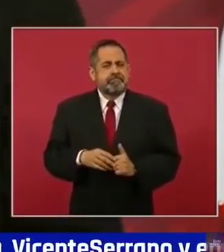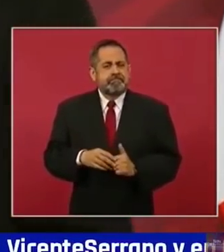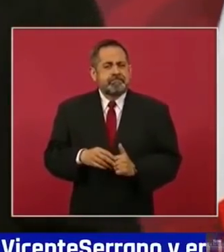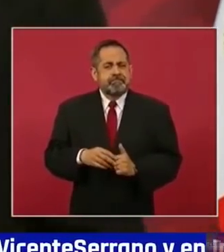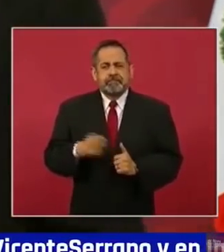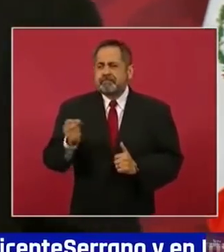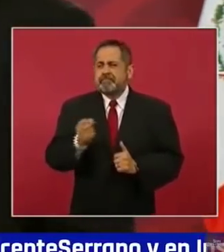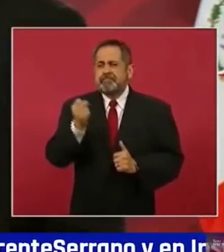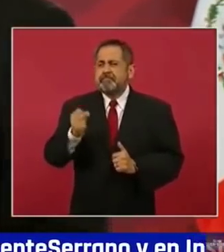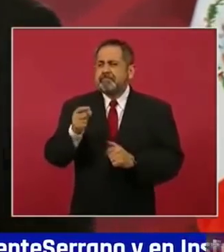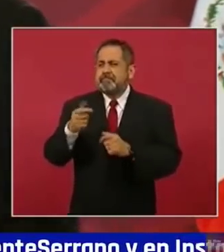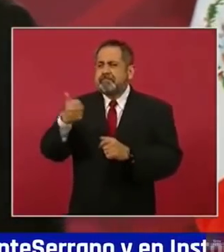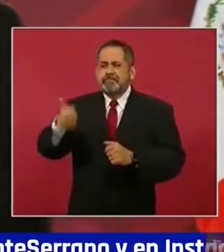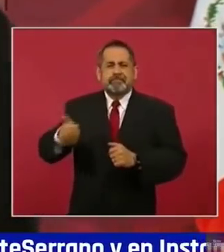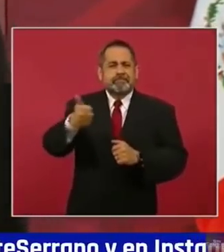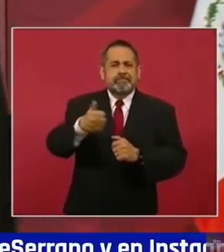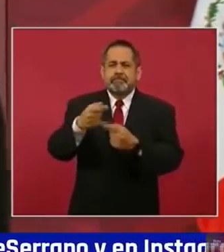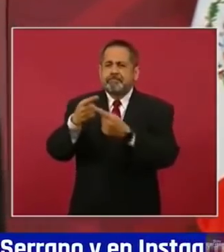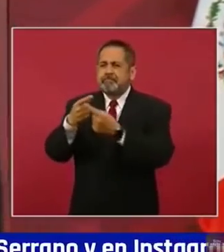distintos todos los seres humanos.